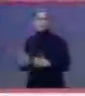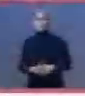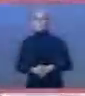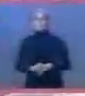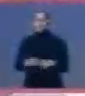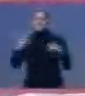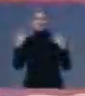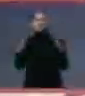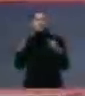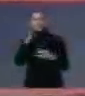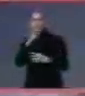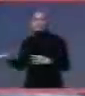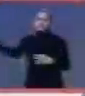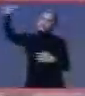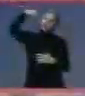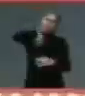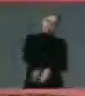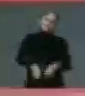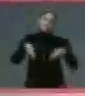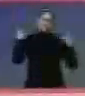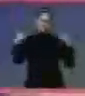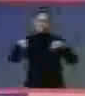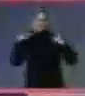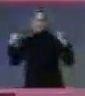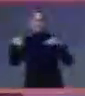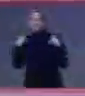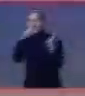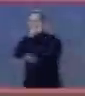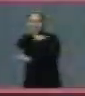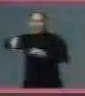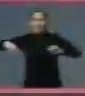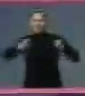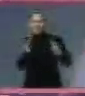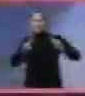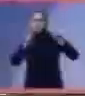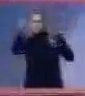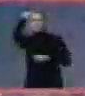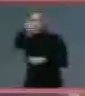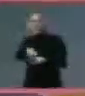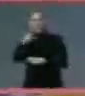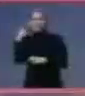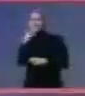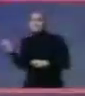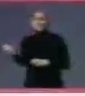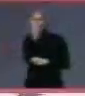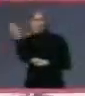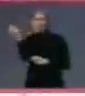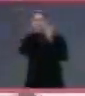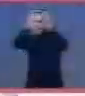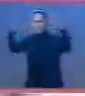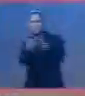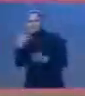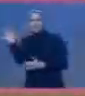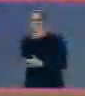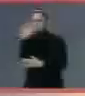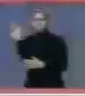Ti Me y disfrutar UN nuevo año El mejor Del Mundo